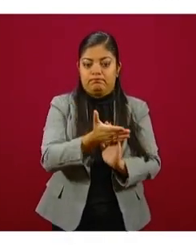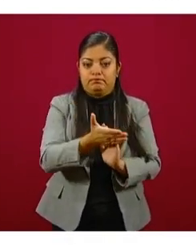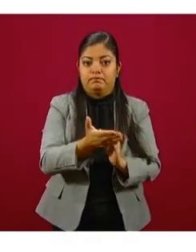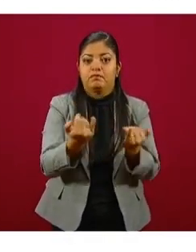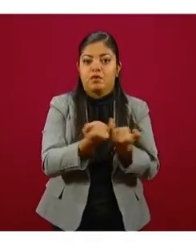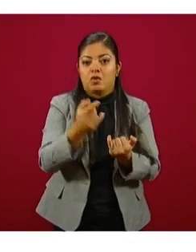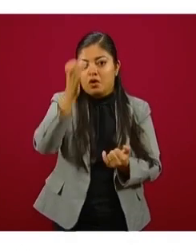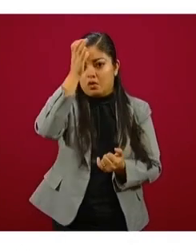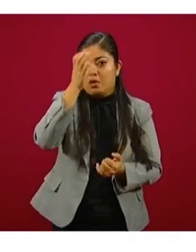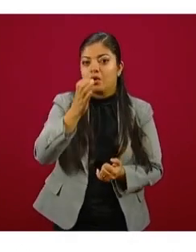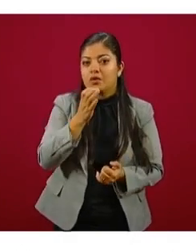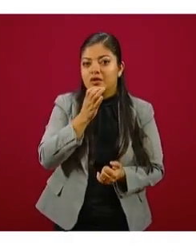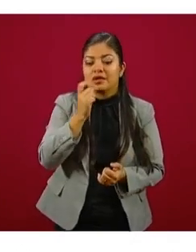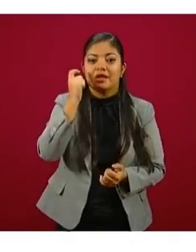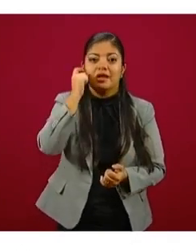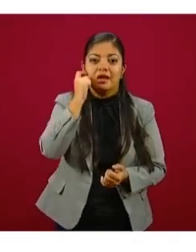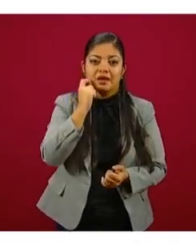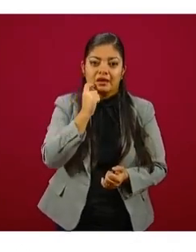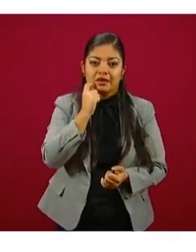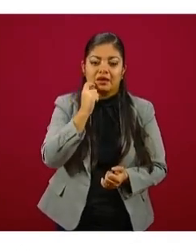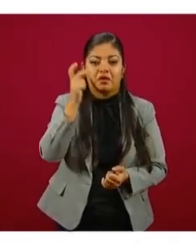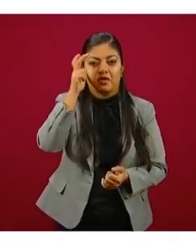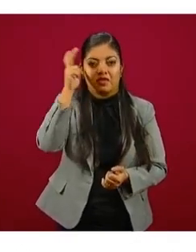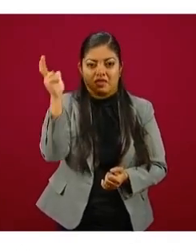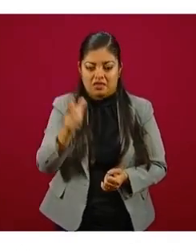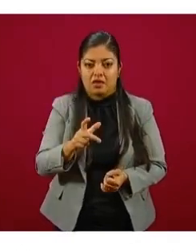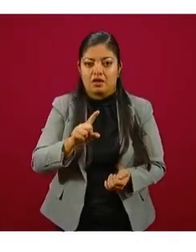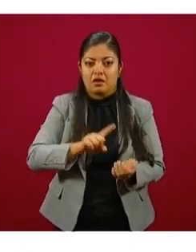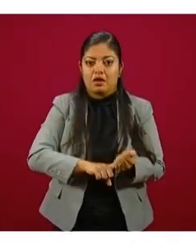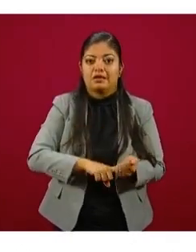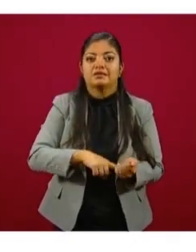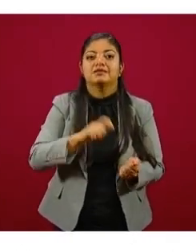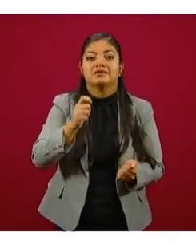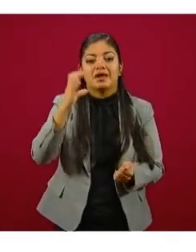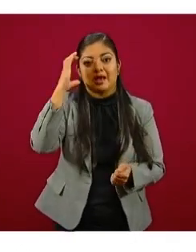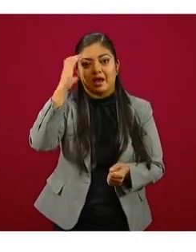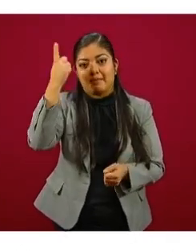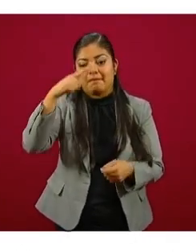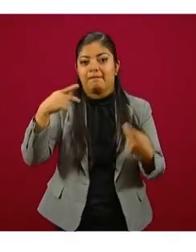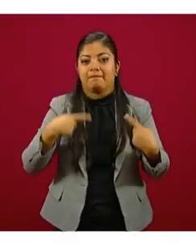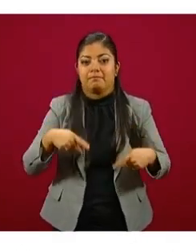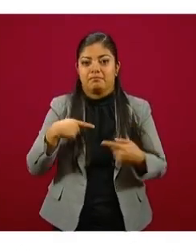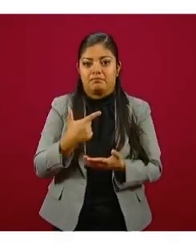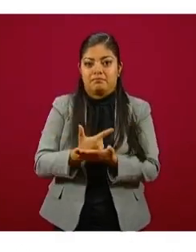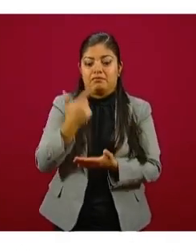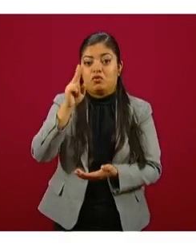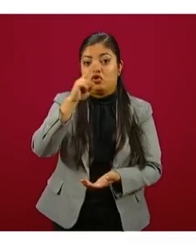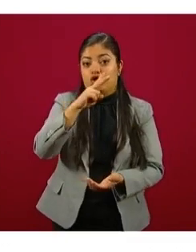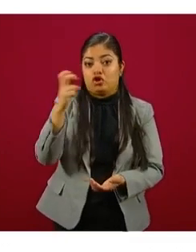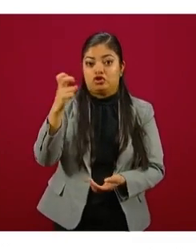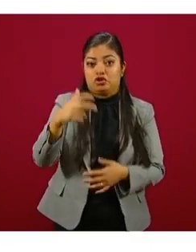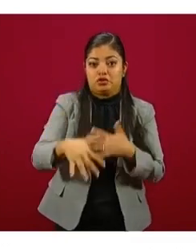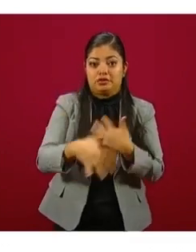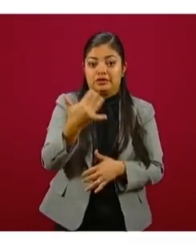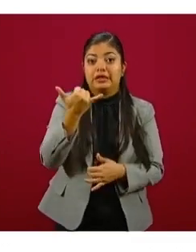en Coahuila, Guerrero, Hidalgo, etcétera, con camas de terapia intensiva 215 y de